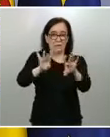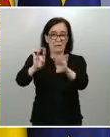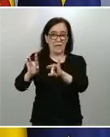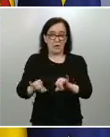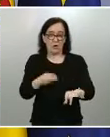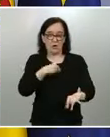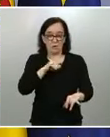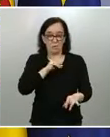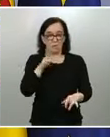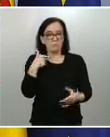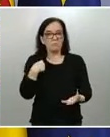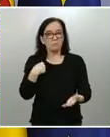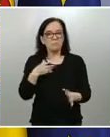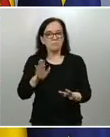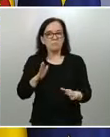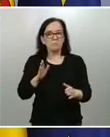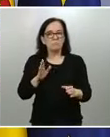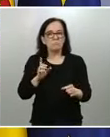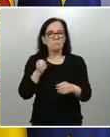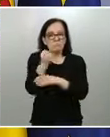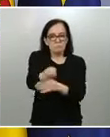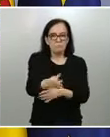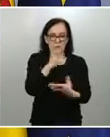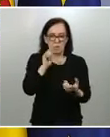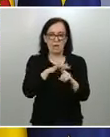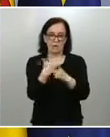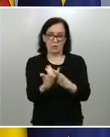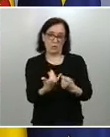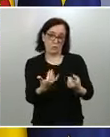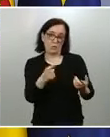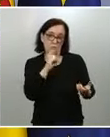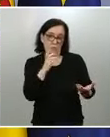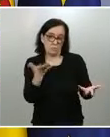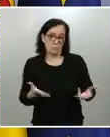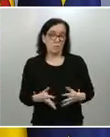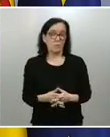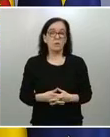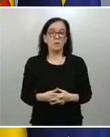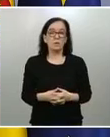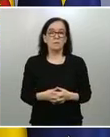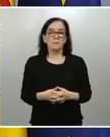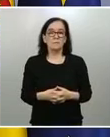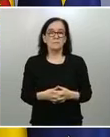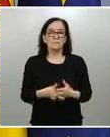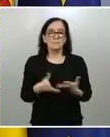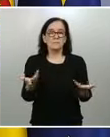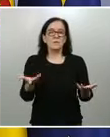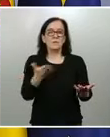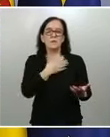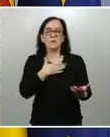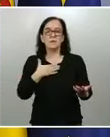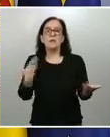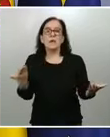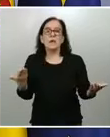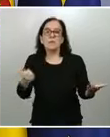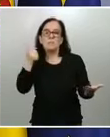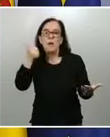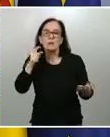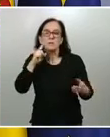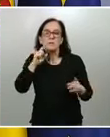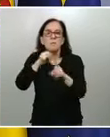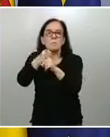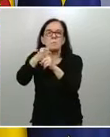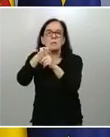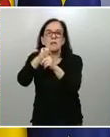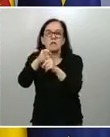como no íbamos a estar en una situación como ésta por lo tanto a quien quiere que le dirija mos la presión sino a un partido de gobierno